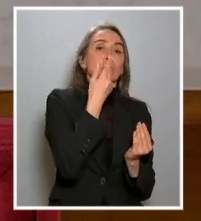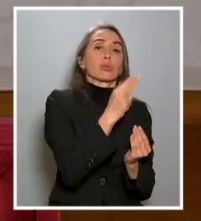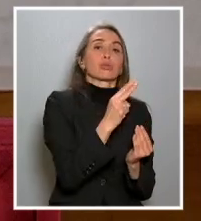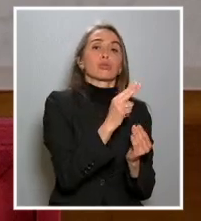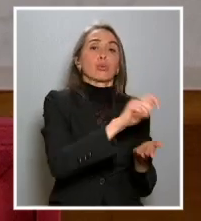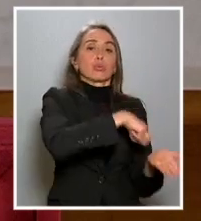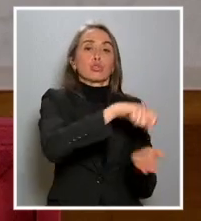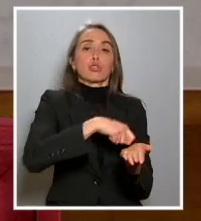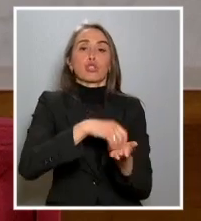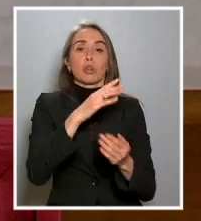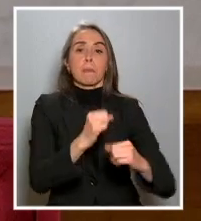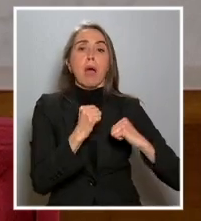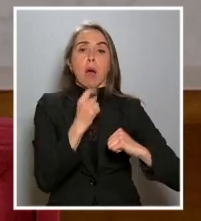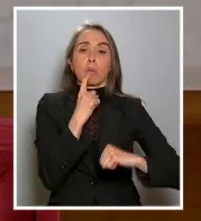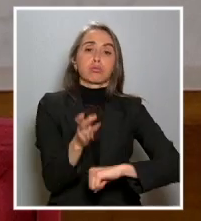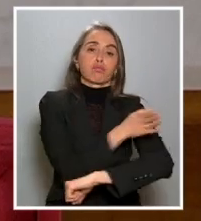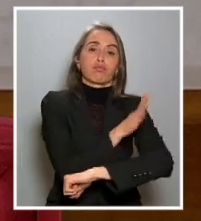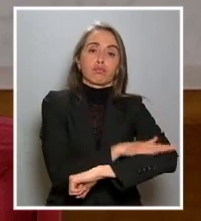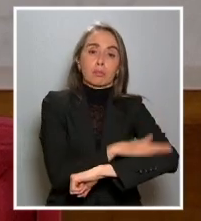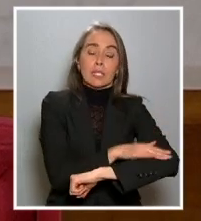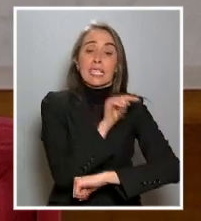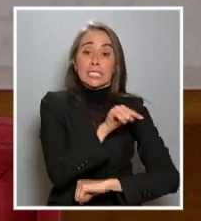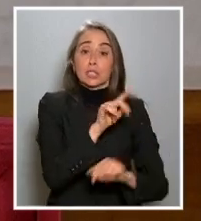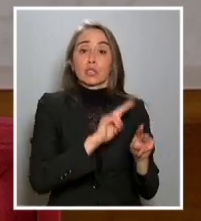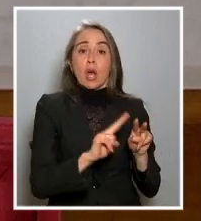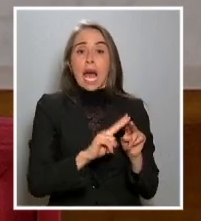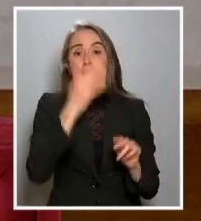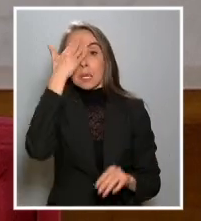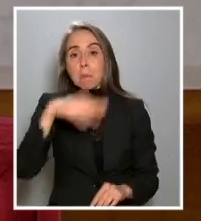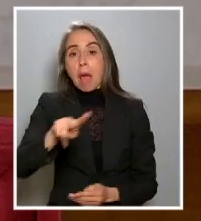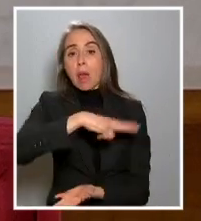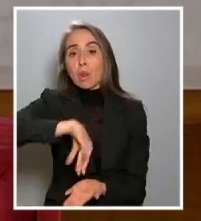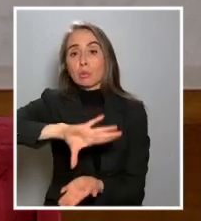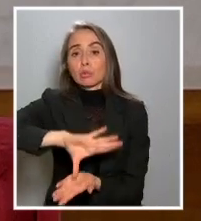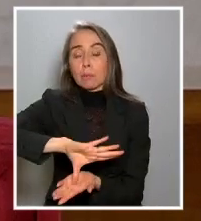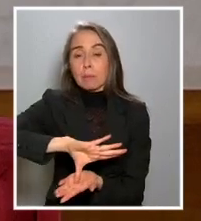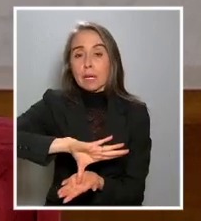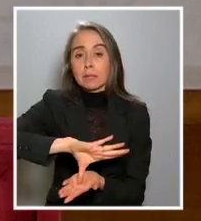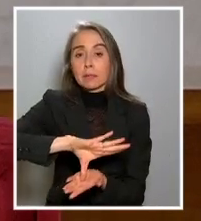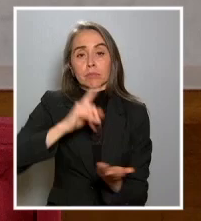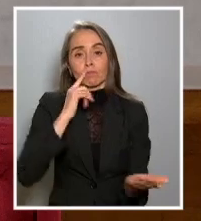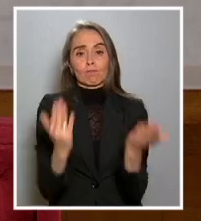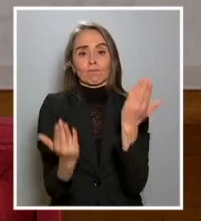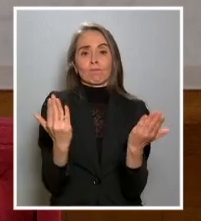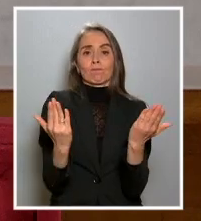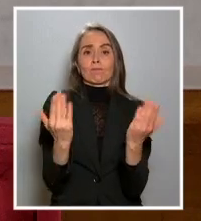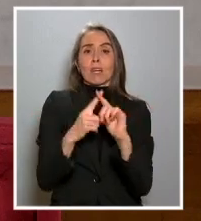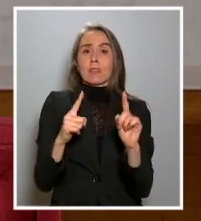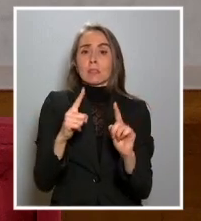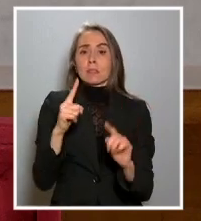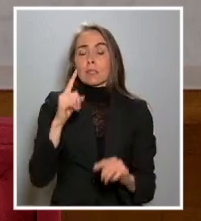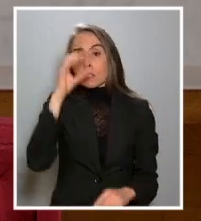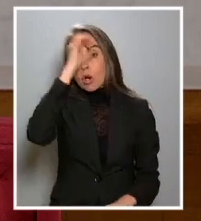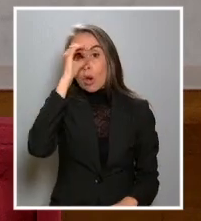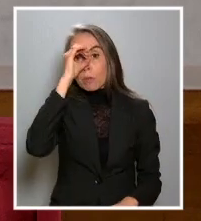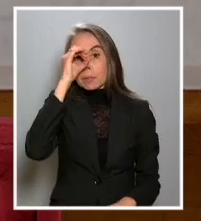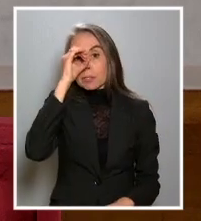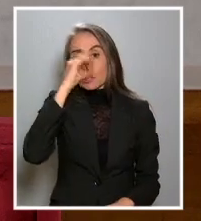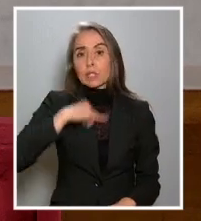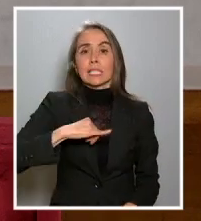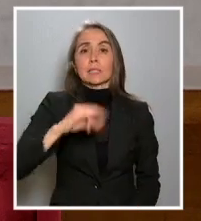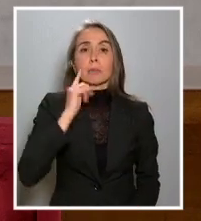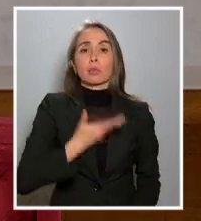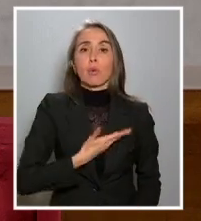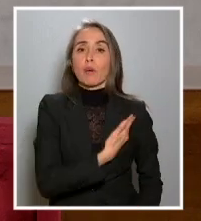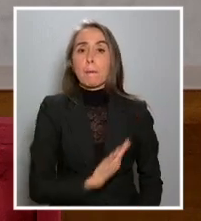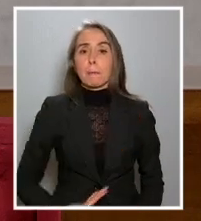bases más radicales. Esto le hace mal a nuestro país y contrasta con la postura que al respecto siempre tuvo